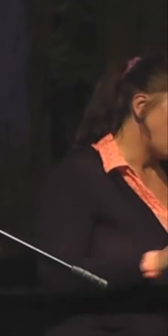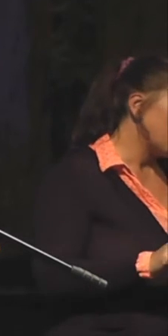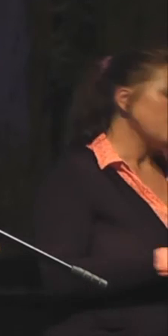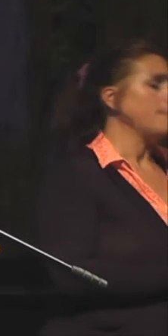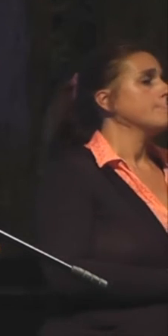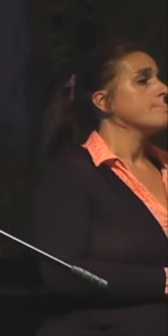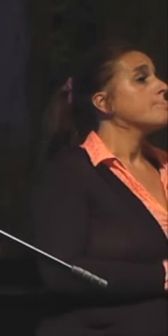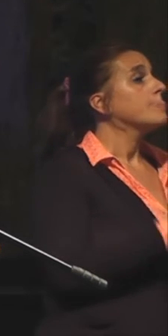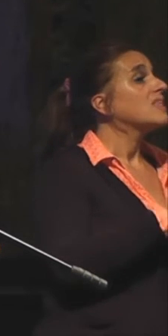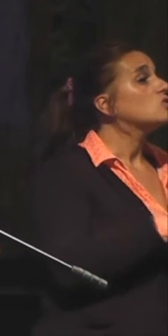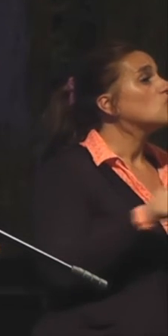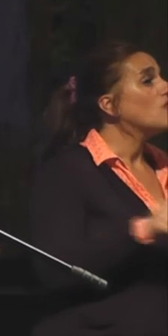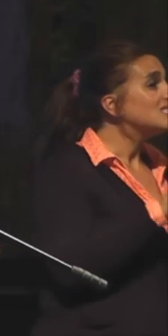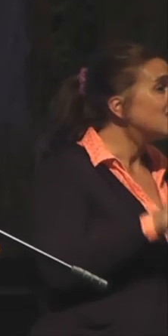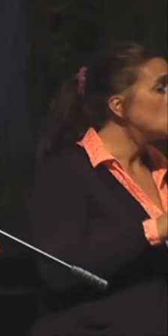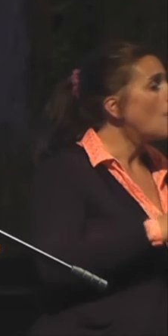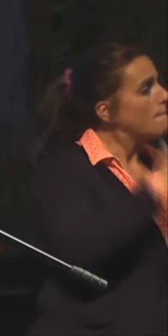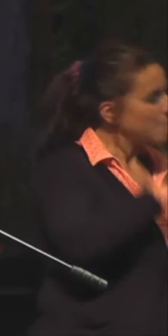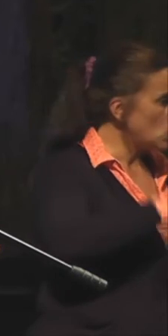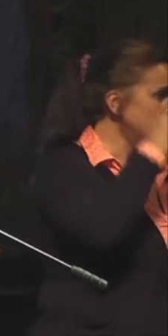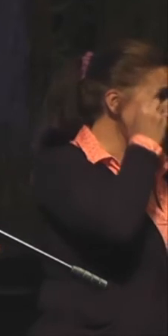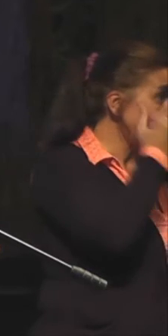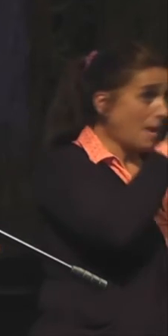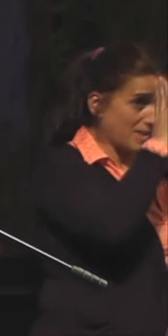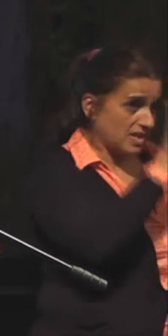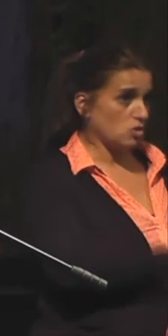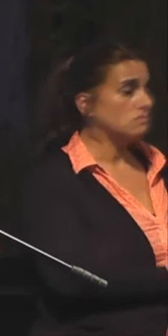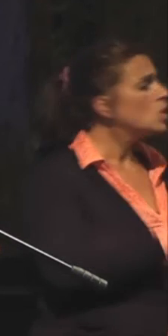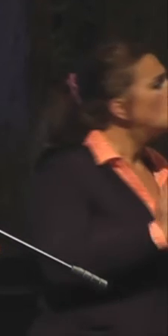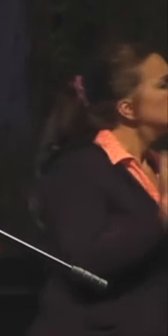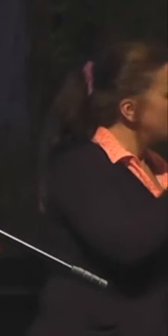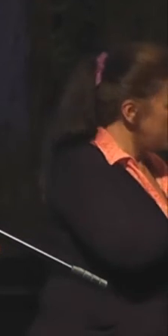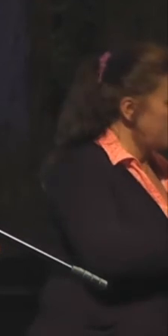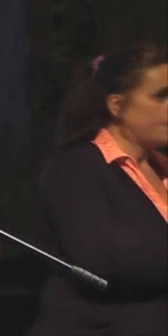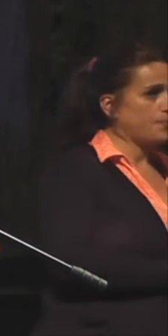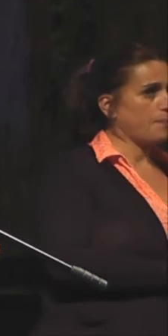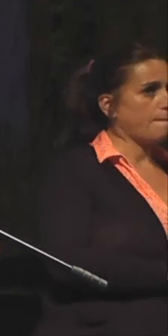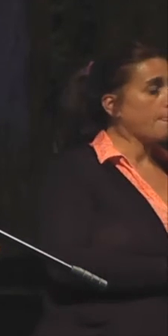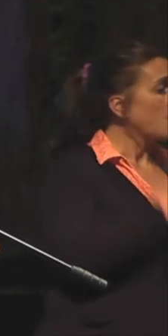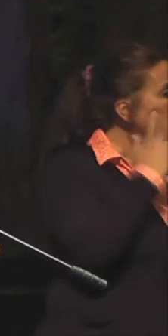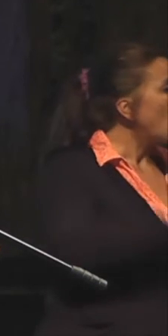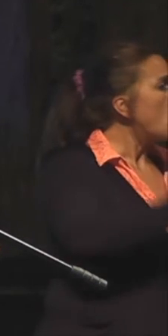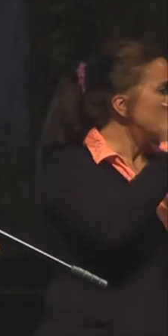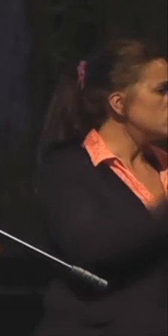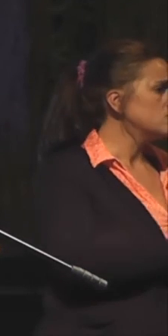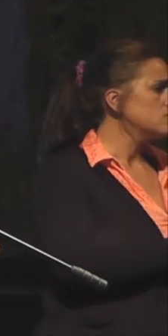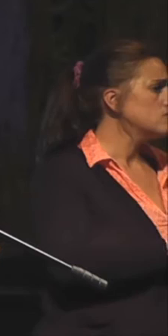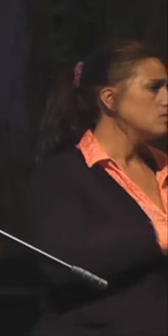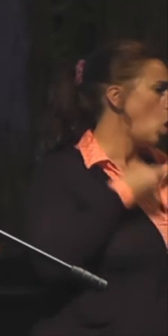es que uno va siendo menos ignorante me habrán escuchado decir derribar muros